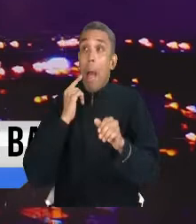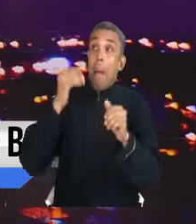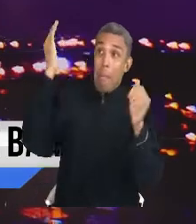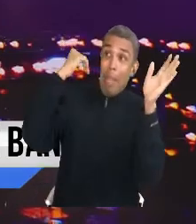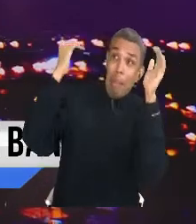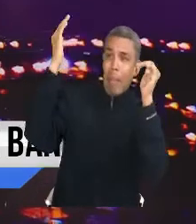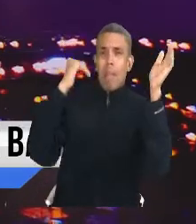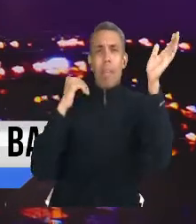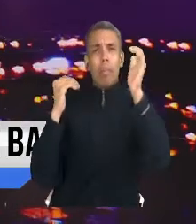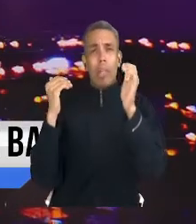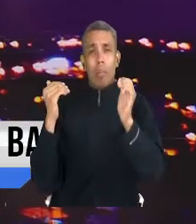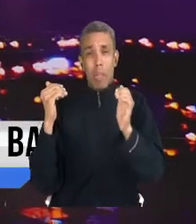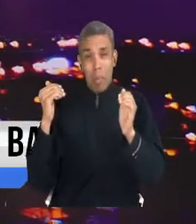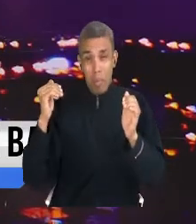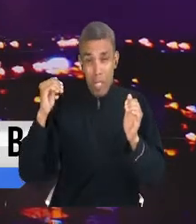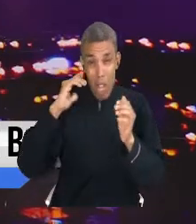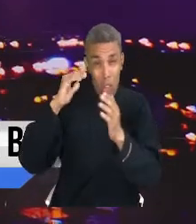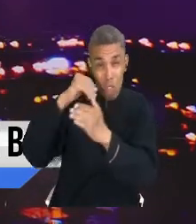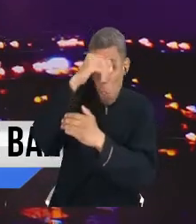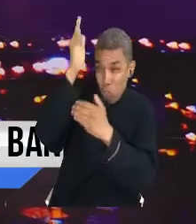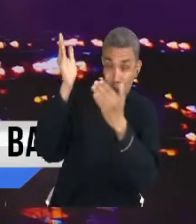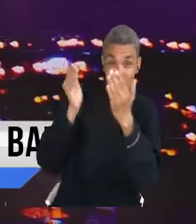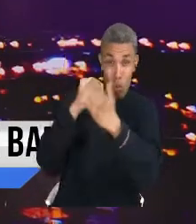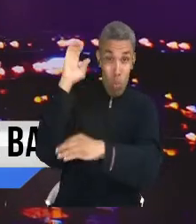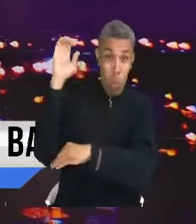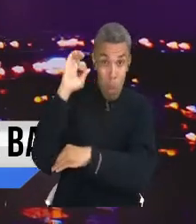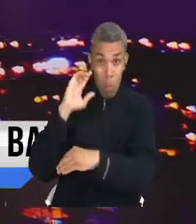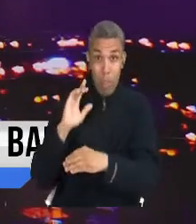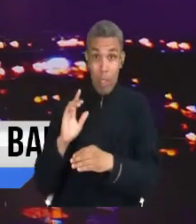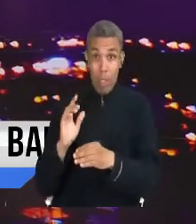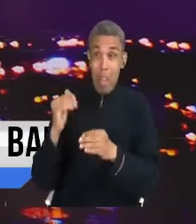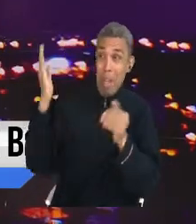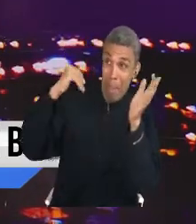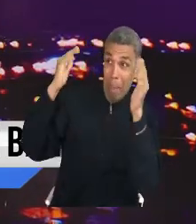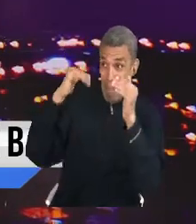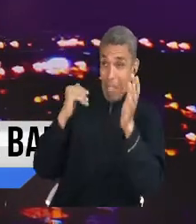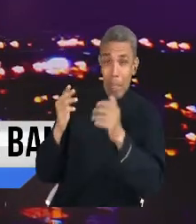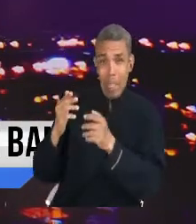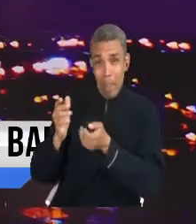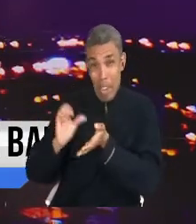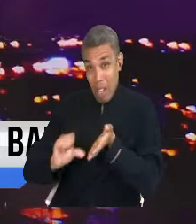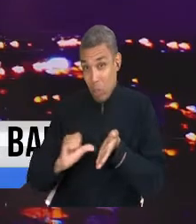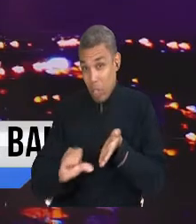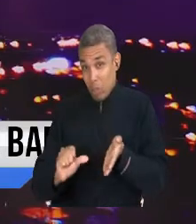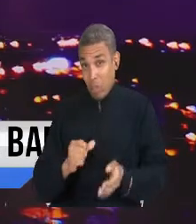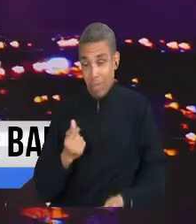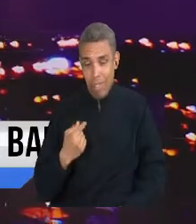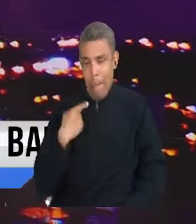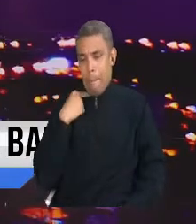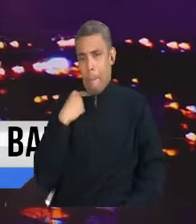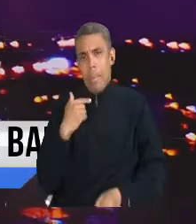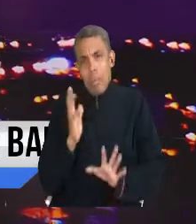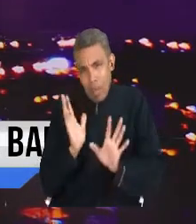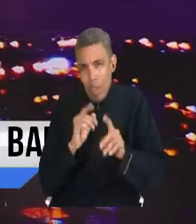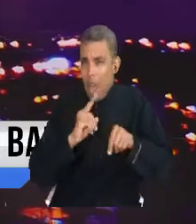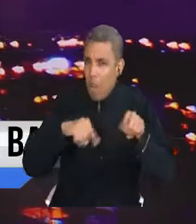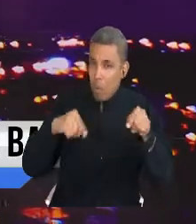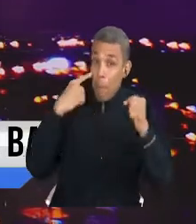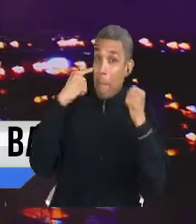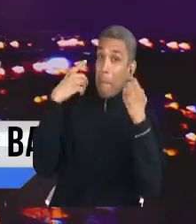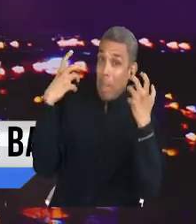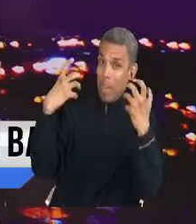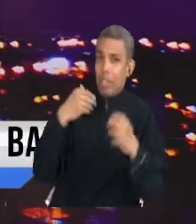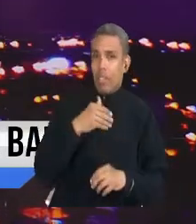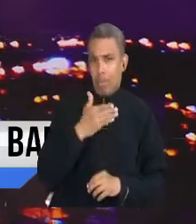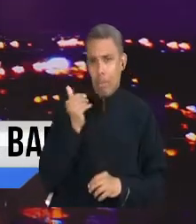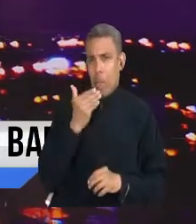para que... Yo pienso que ya en los 24 festivales, sobre todo de la costa, hemos tenido la gran mayoría. Y del interior del país,